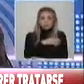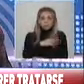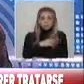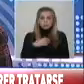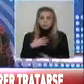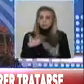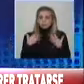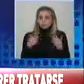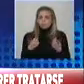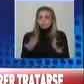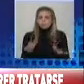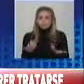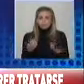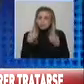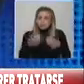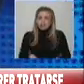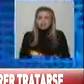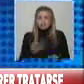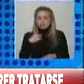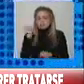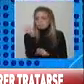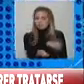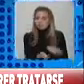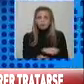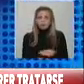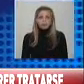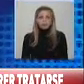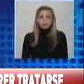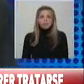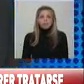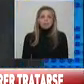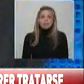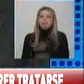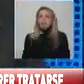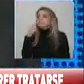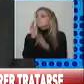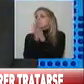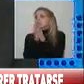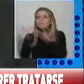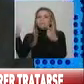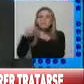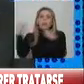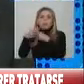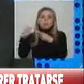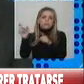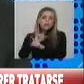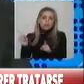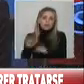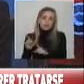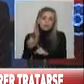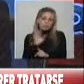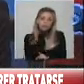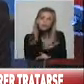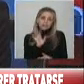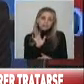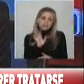es el problema. Mauro, no te pierdas. Mauro. Mauro, no te pierdas el fretazo. Porque no se puede dar. Una enfermedad de nuestro tiempo, además.